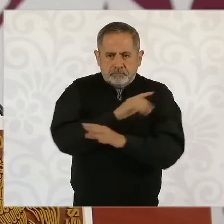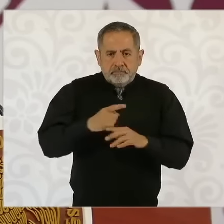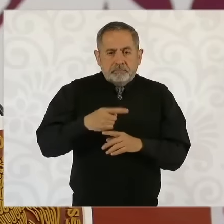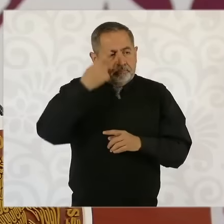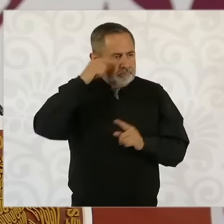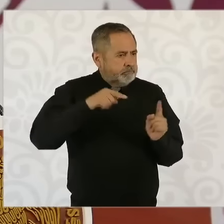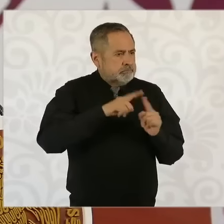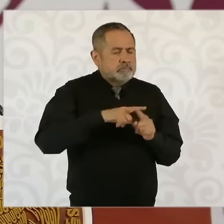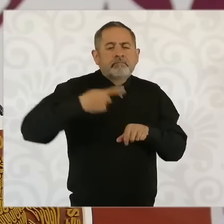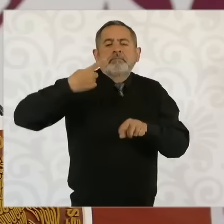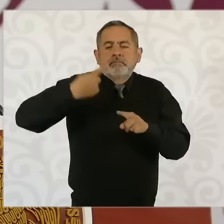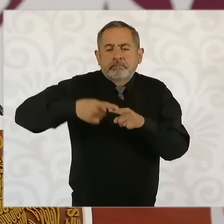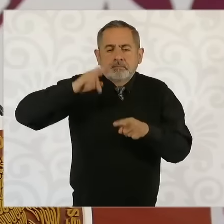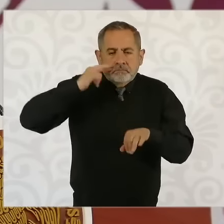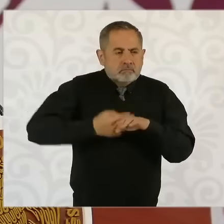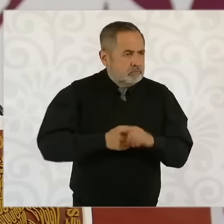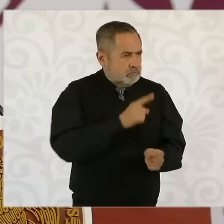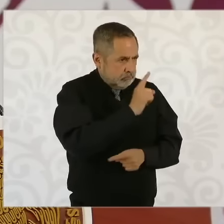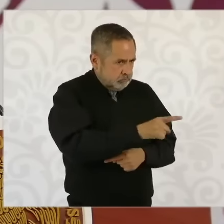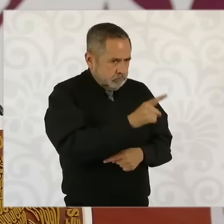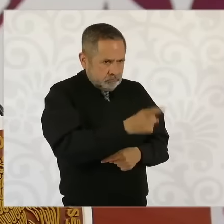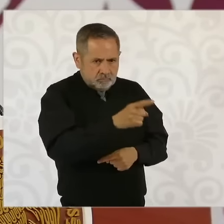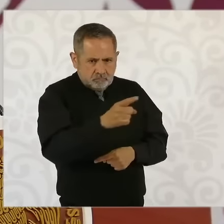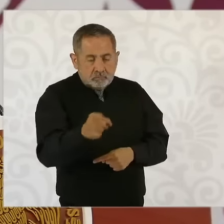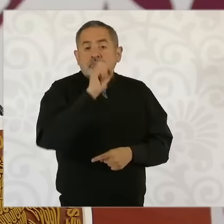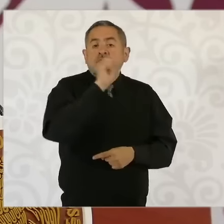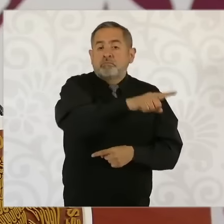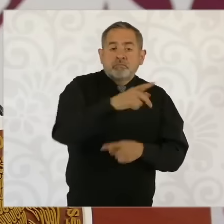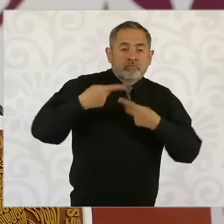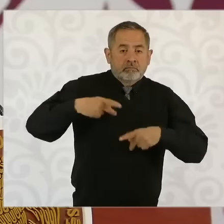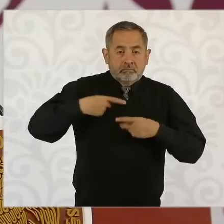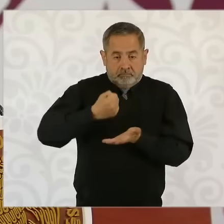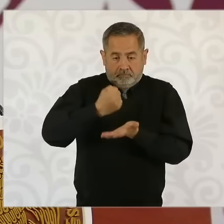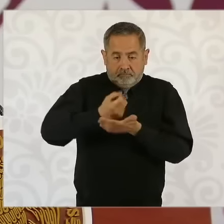haya responsabilidad, también de los agentes aduanales.